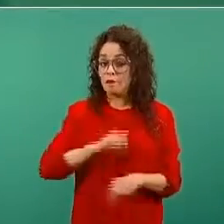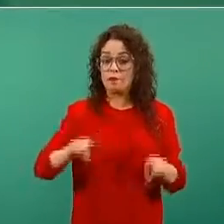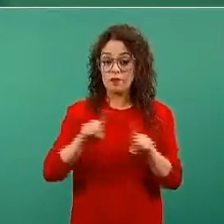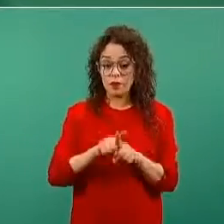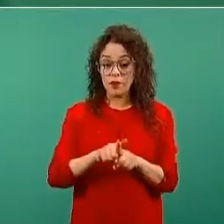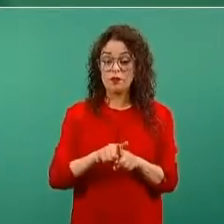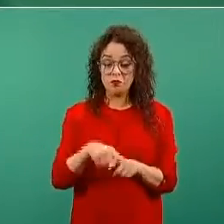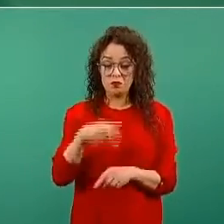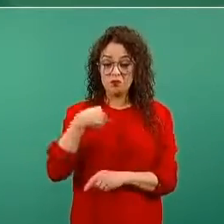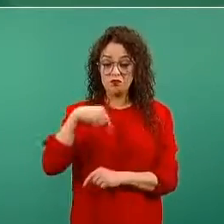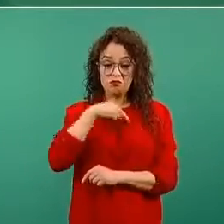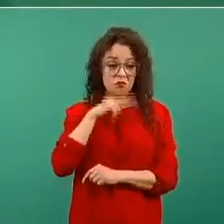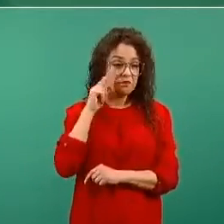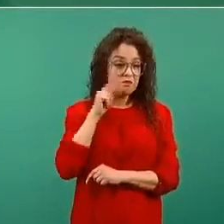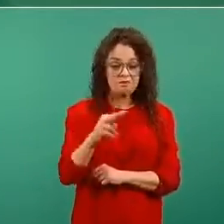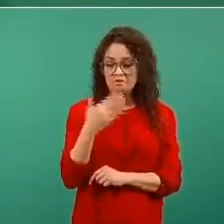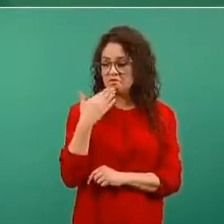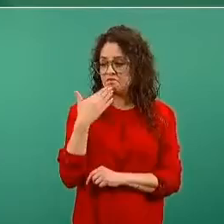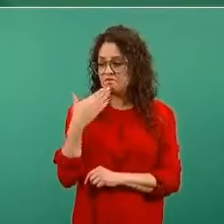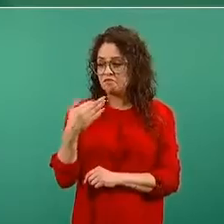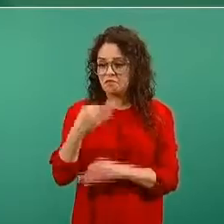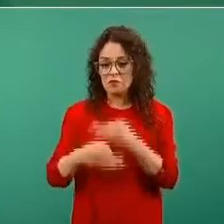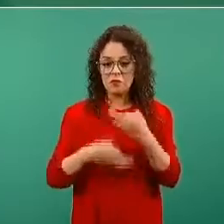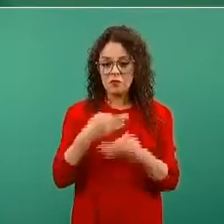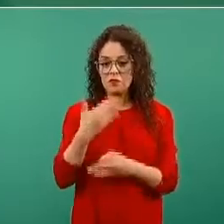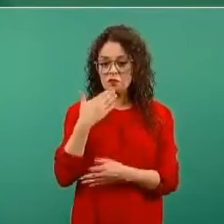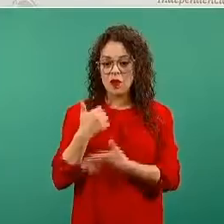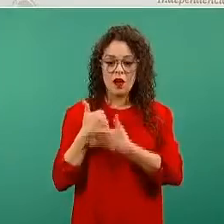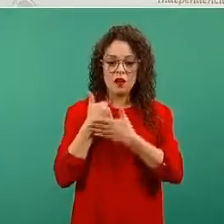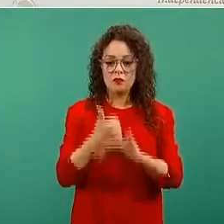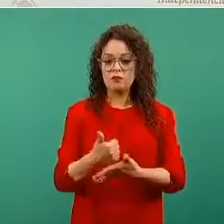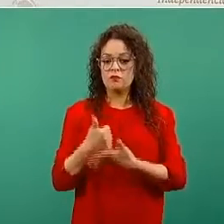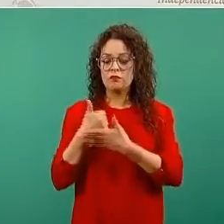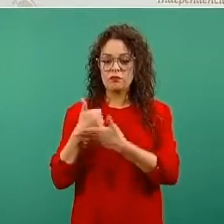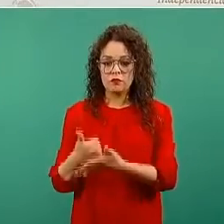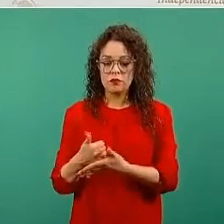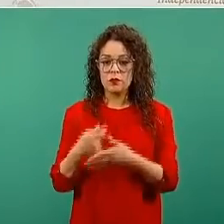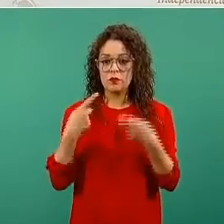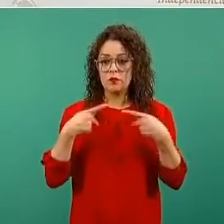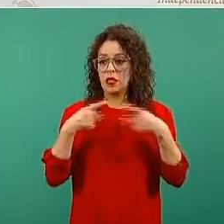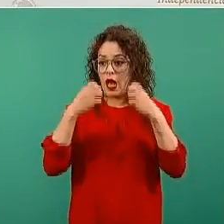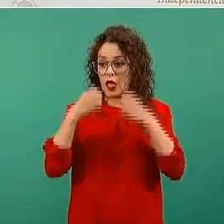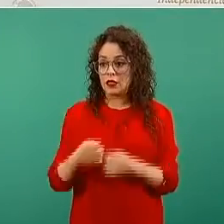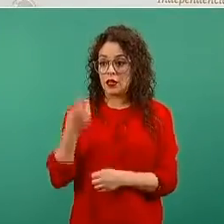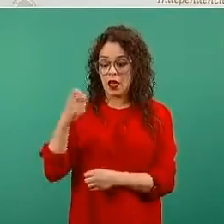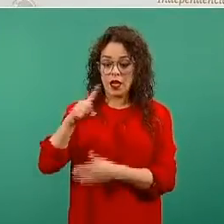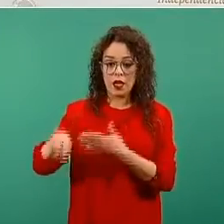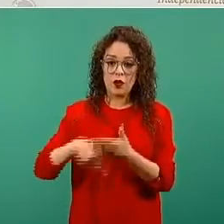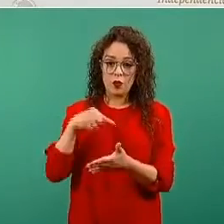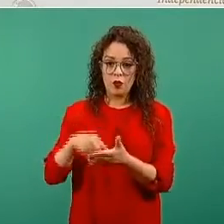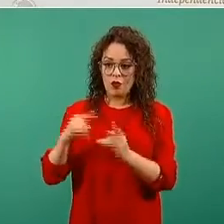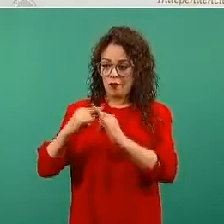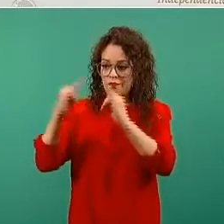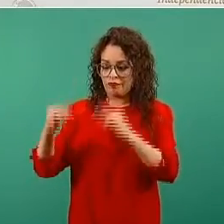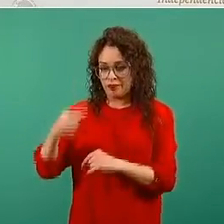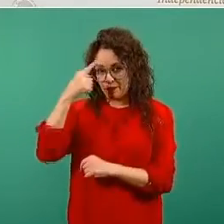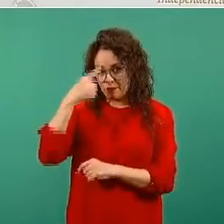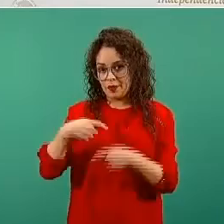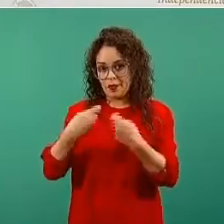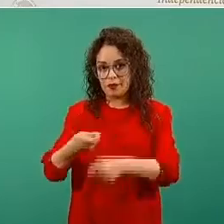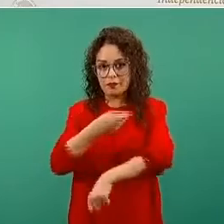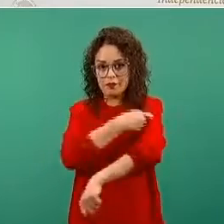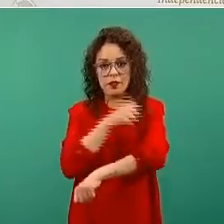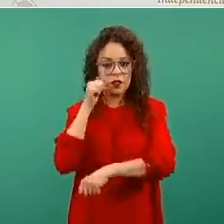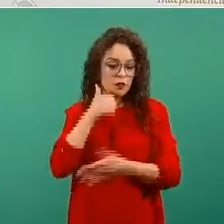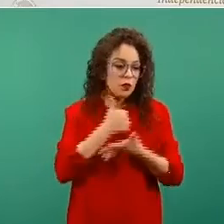propensión muy generosa de todos y todas quienes están presentes en los sitios de vacunación, de ayudarse